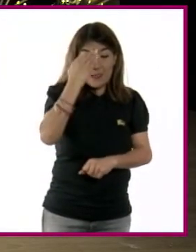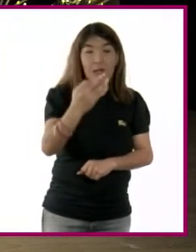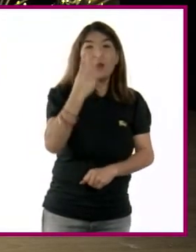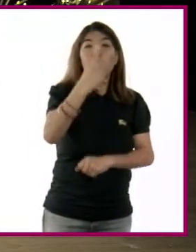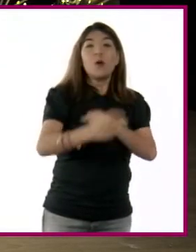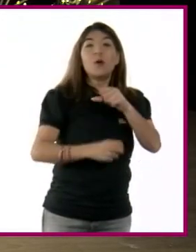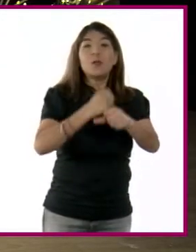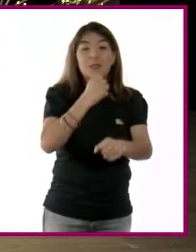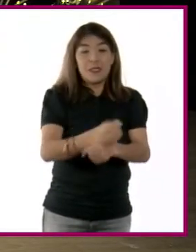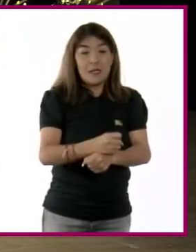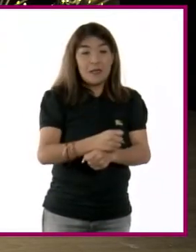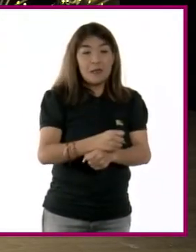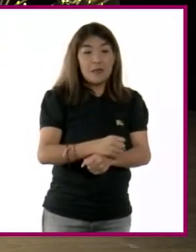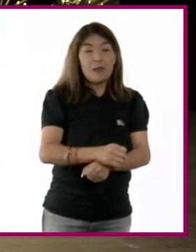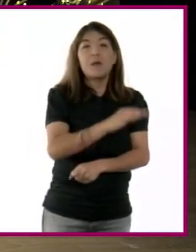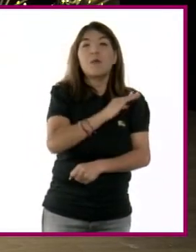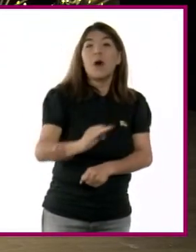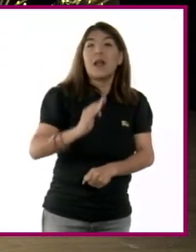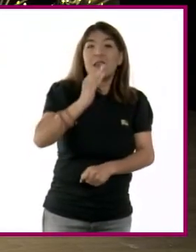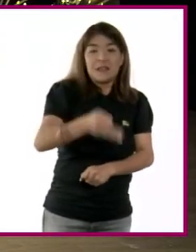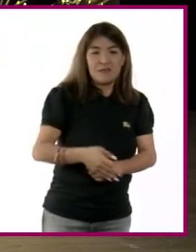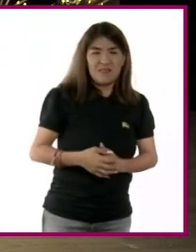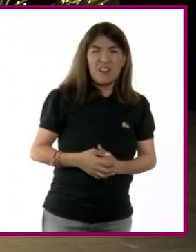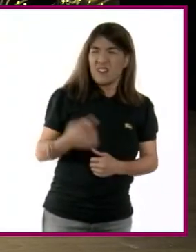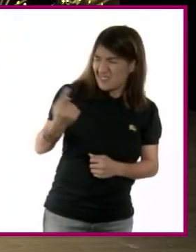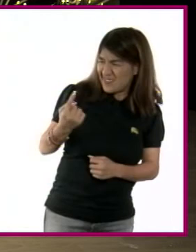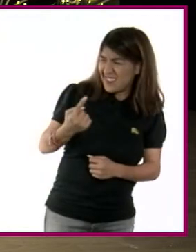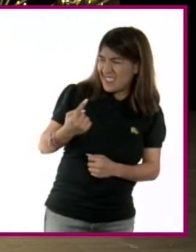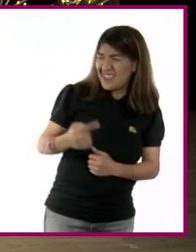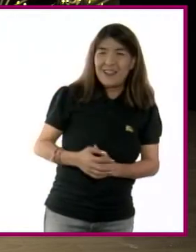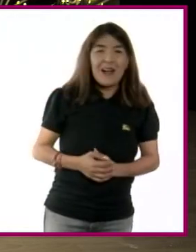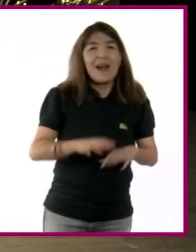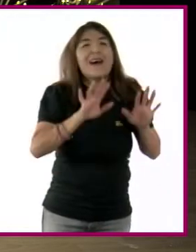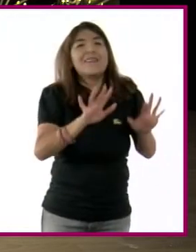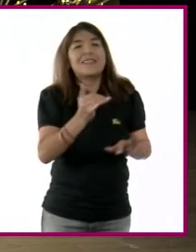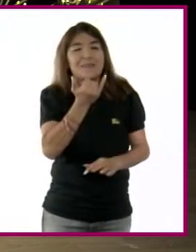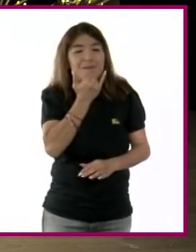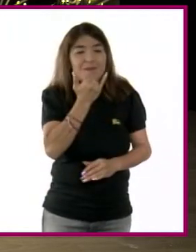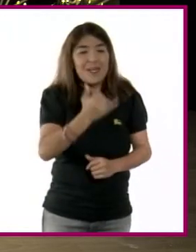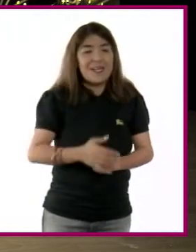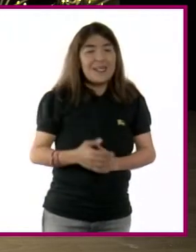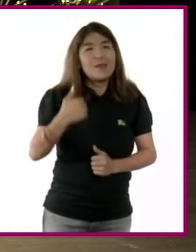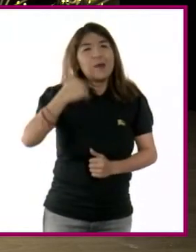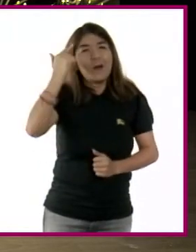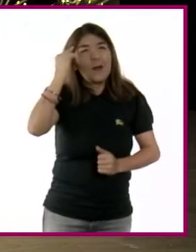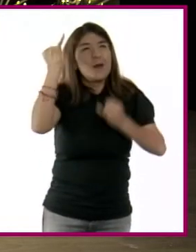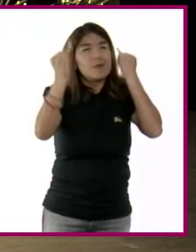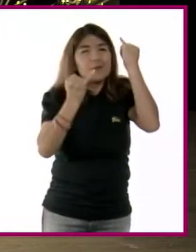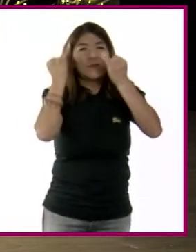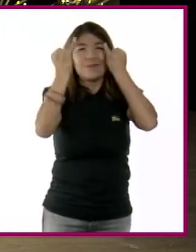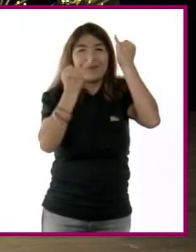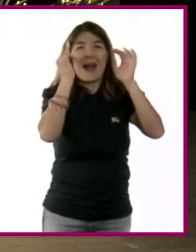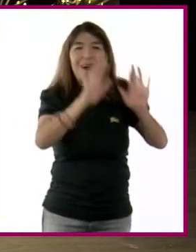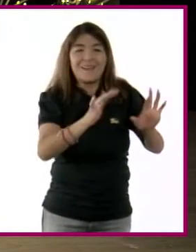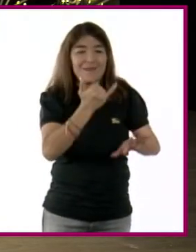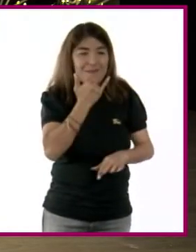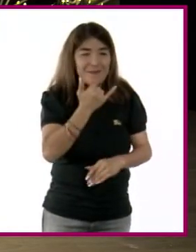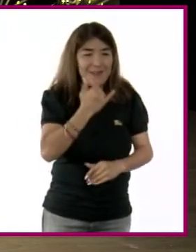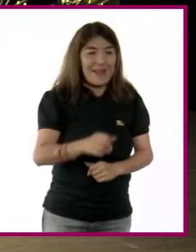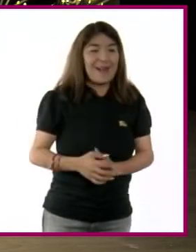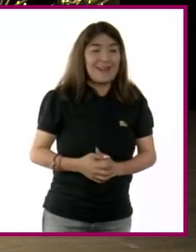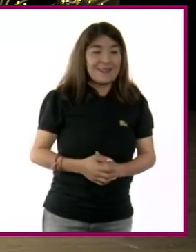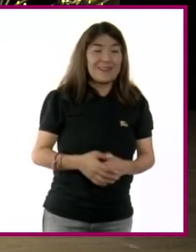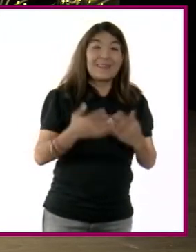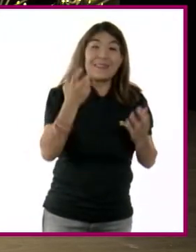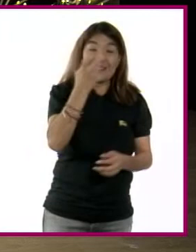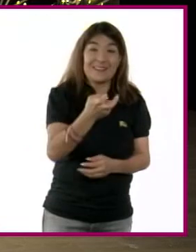en volver a acertar. ¿What? Pero bueno, ya, perdón, era mi mente está corriendo. Pero bueno, vamos a terminar el programa.